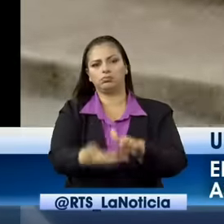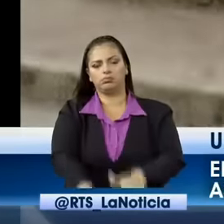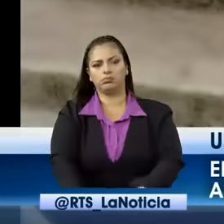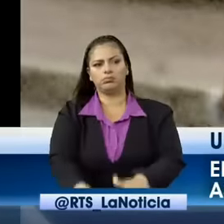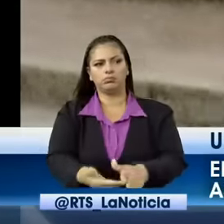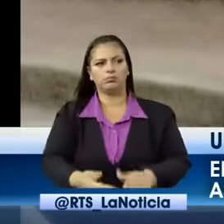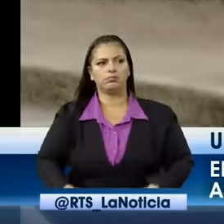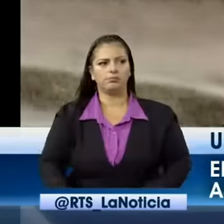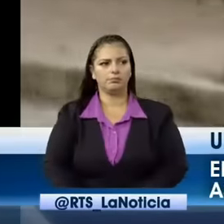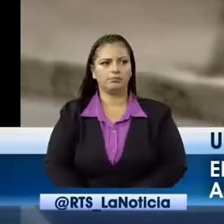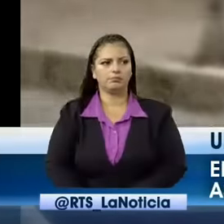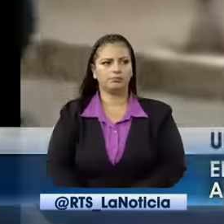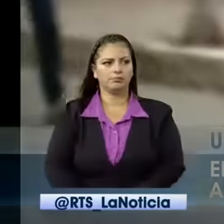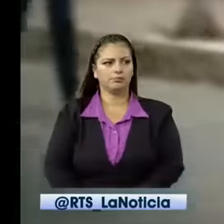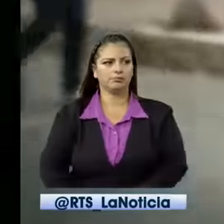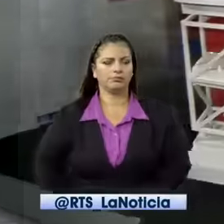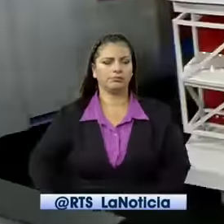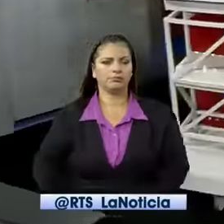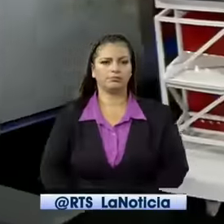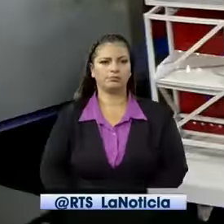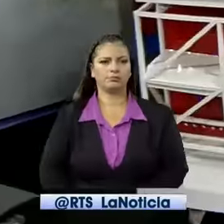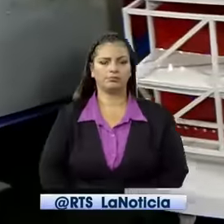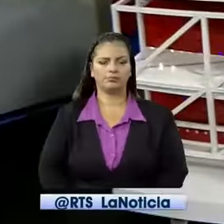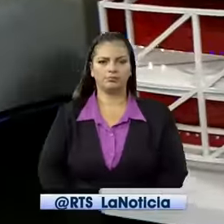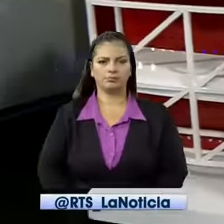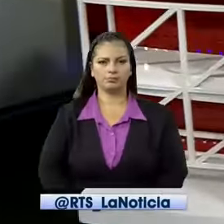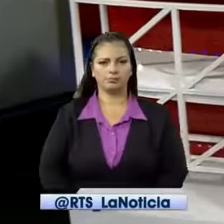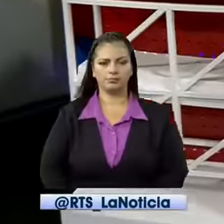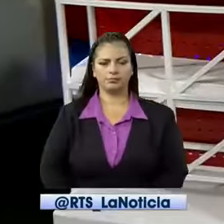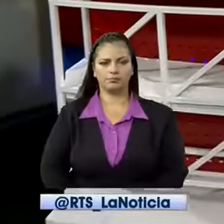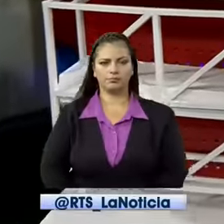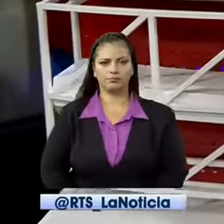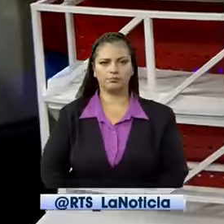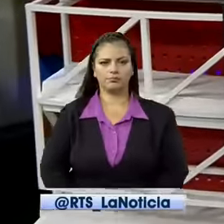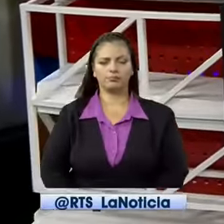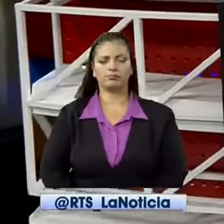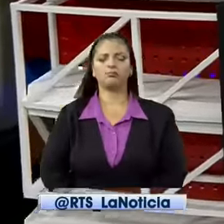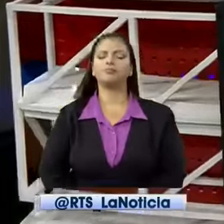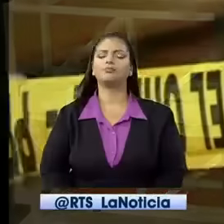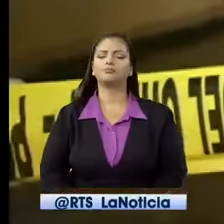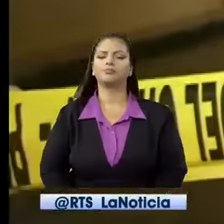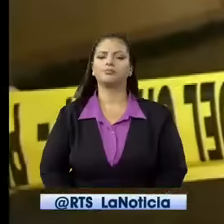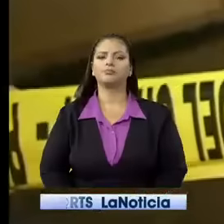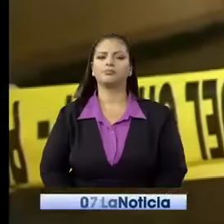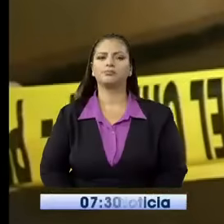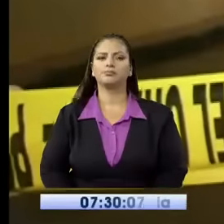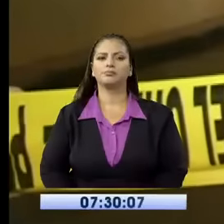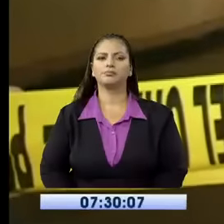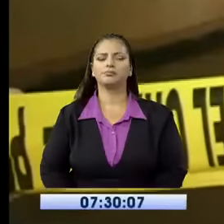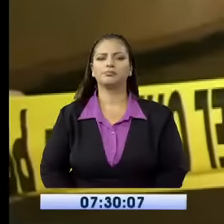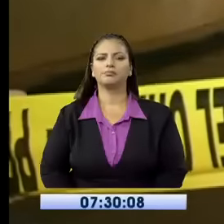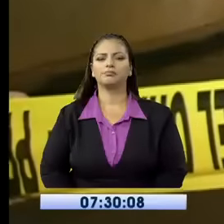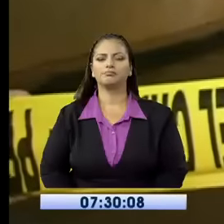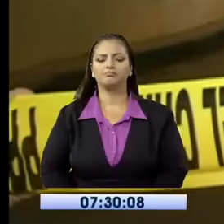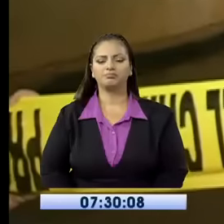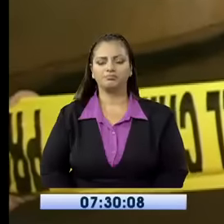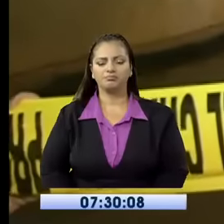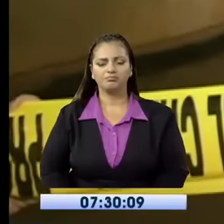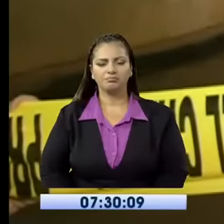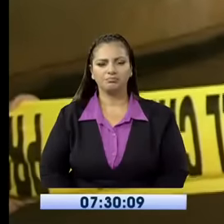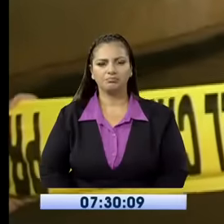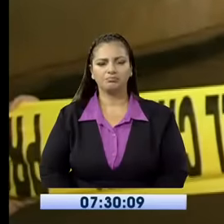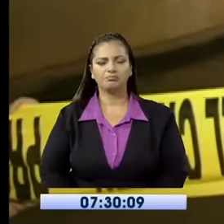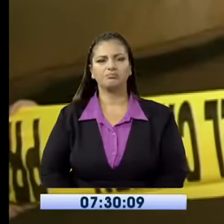Mari Carmen Falconí y un hombre decidió poner fin a su vida ahorcándose en el interior de su